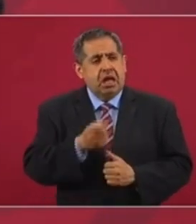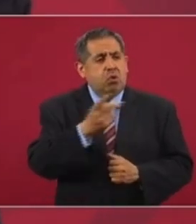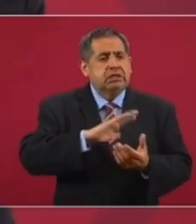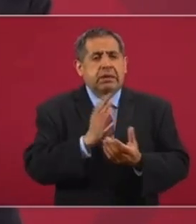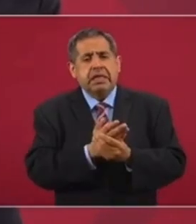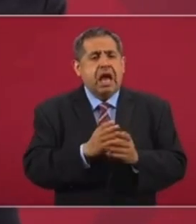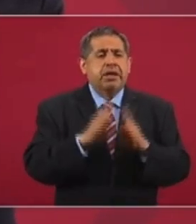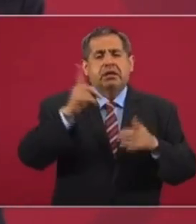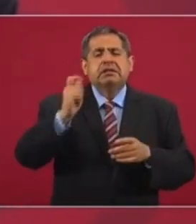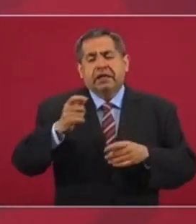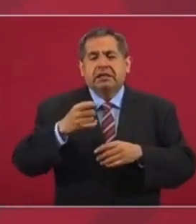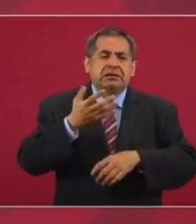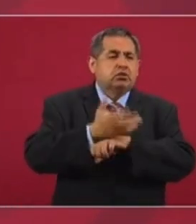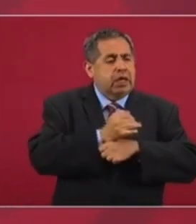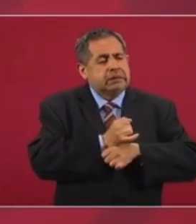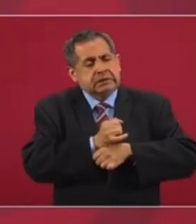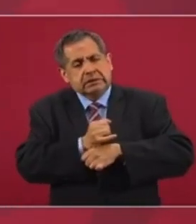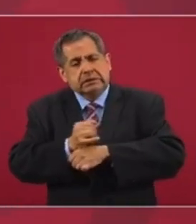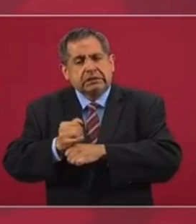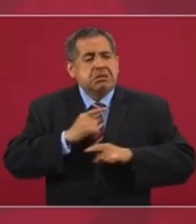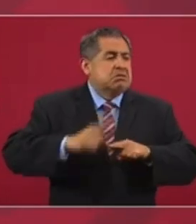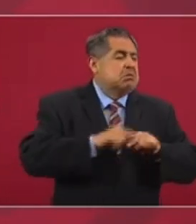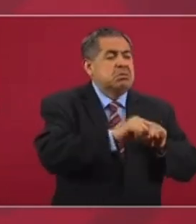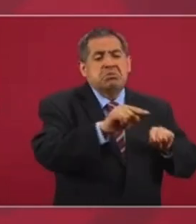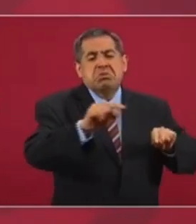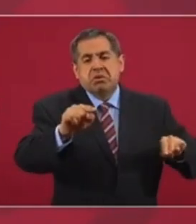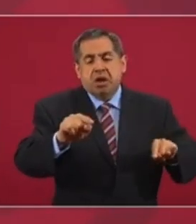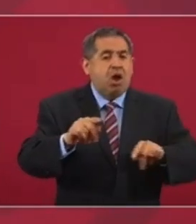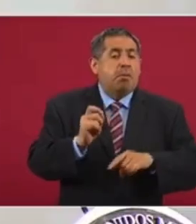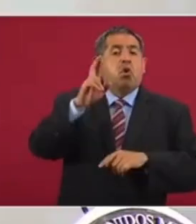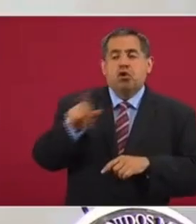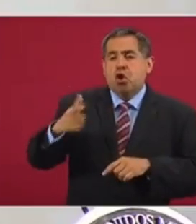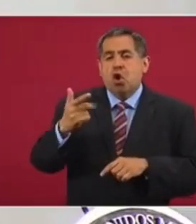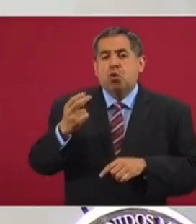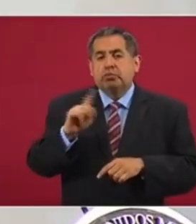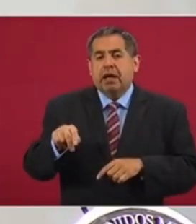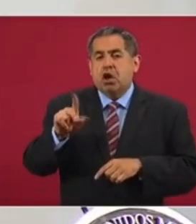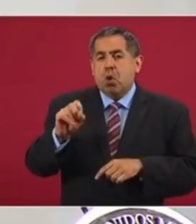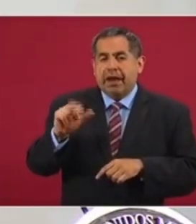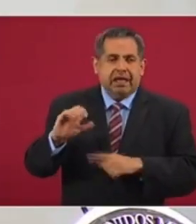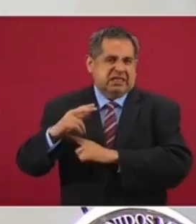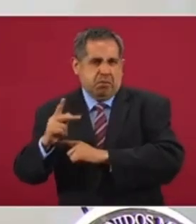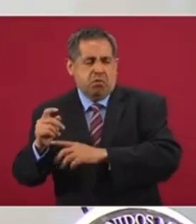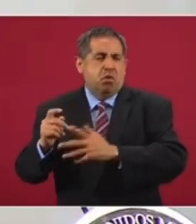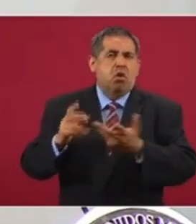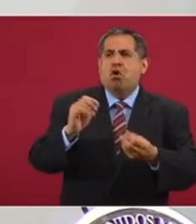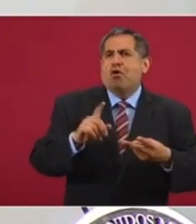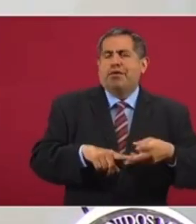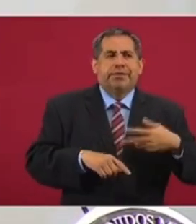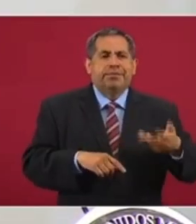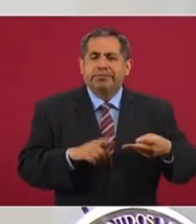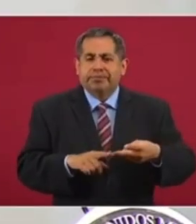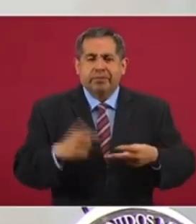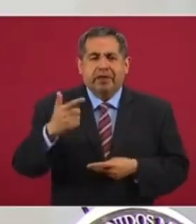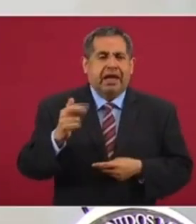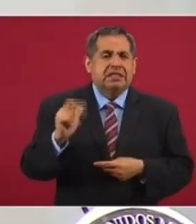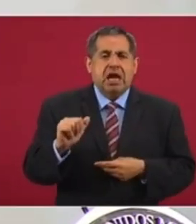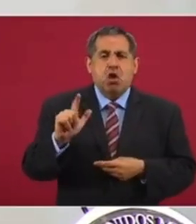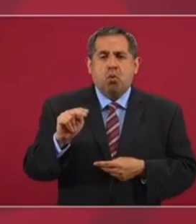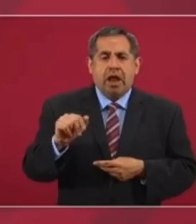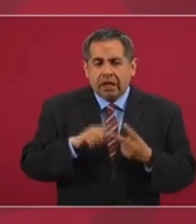abiertos en Estados Unidos, sobre todo el caso de Guzmán Loera, el caso de García